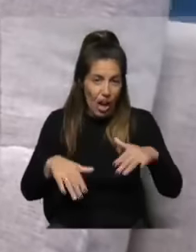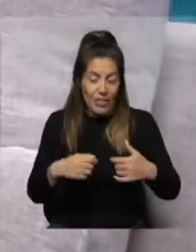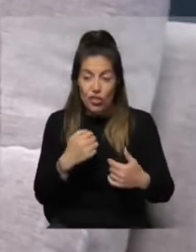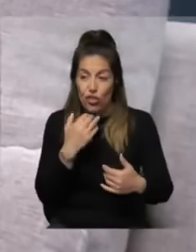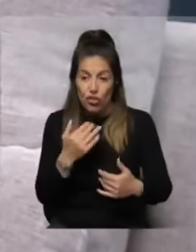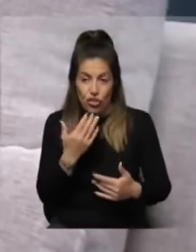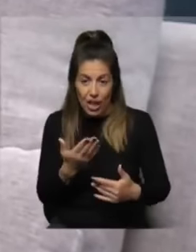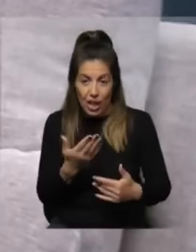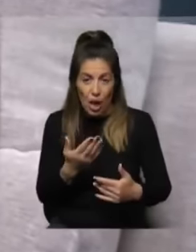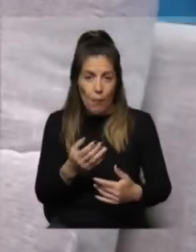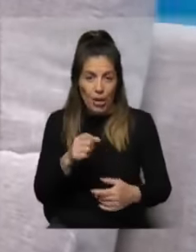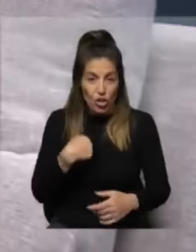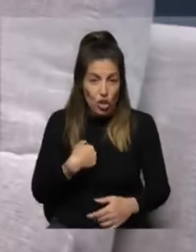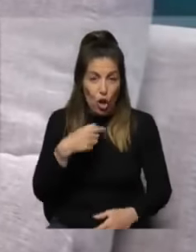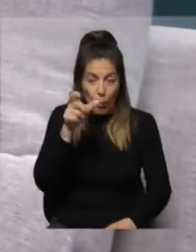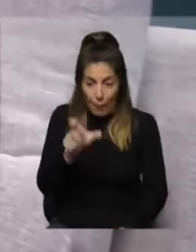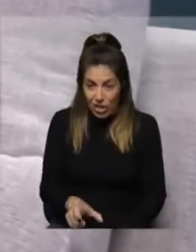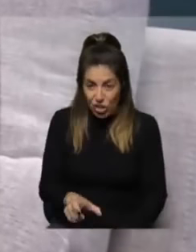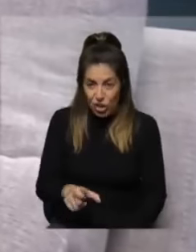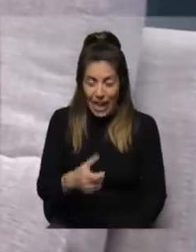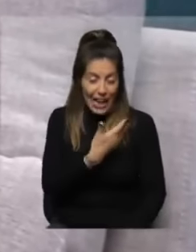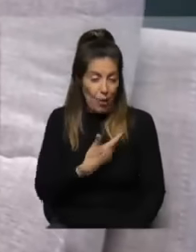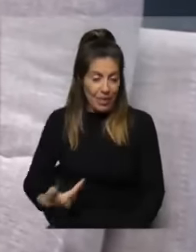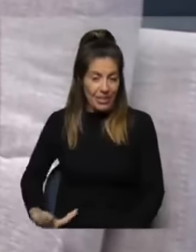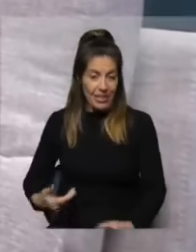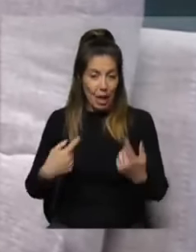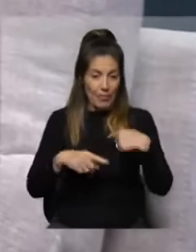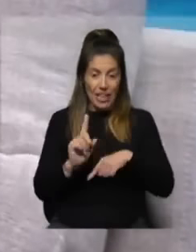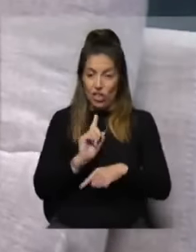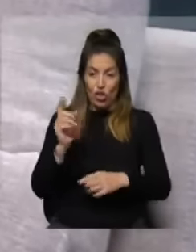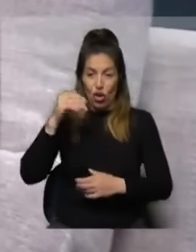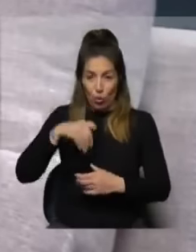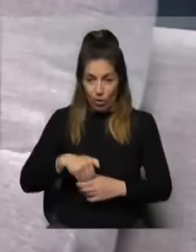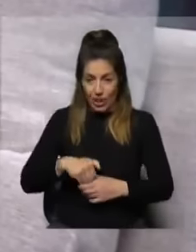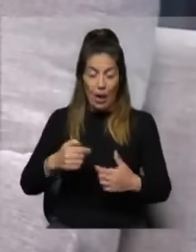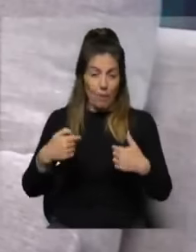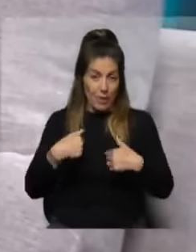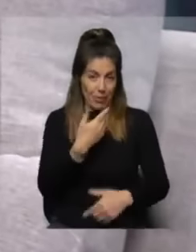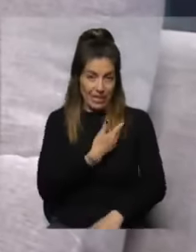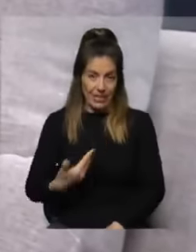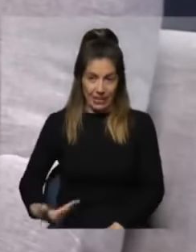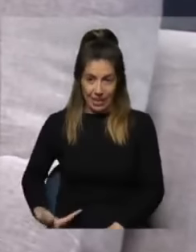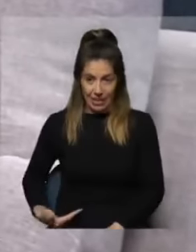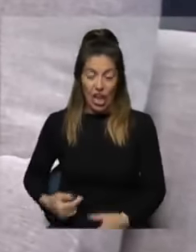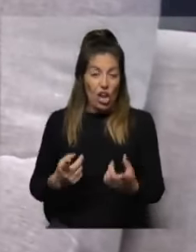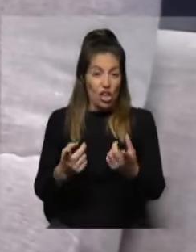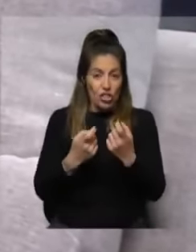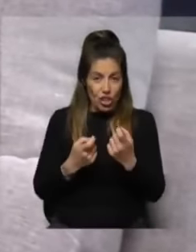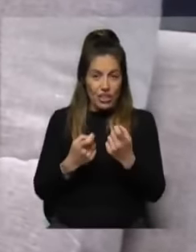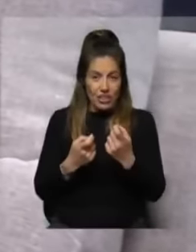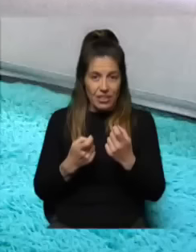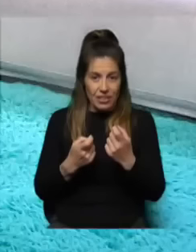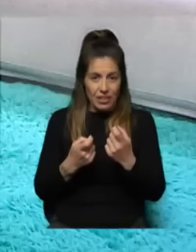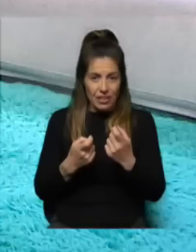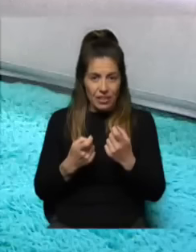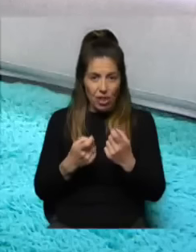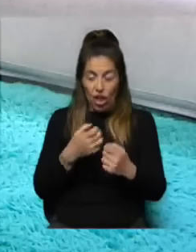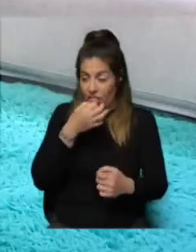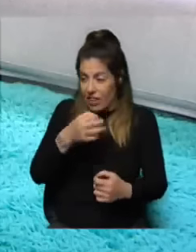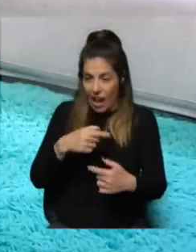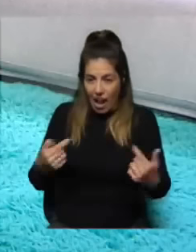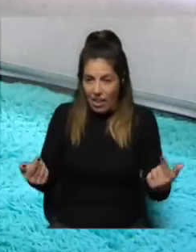pero como ciudadana, que el presidente, a pesar de que yo no lo voté, es mi presidente, yo necesito que mi adulto responsable me salga a